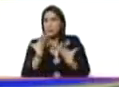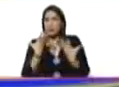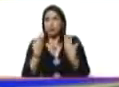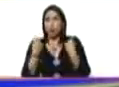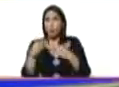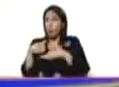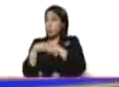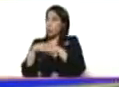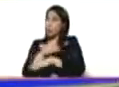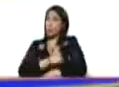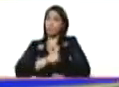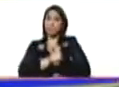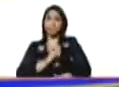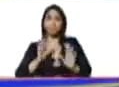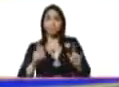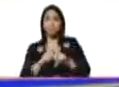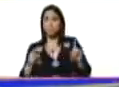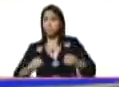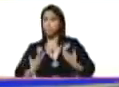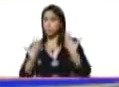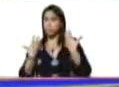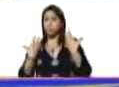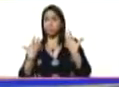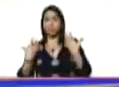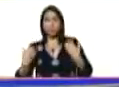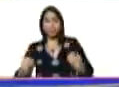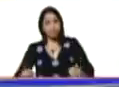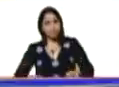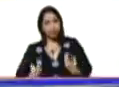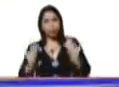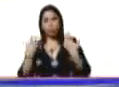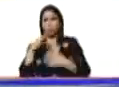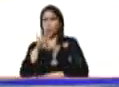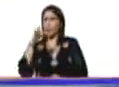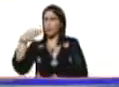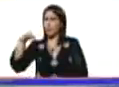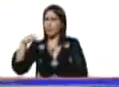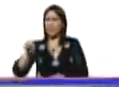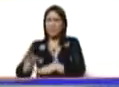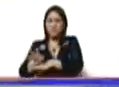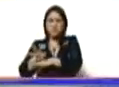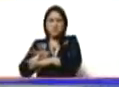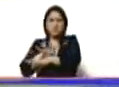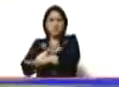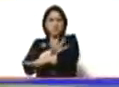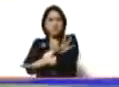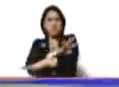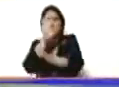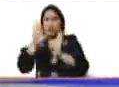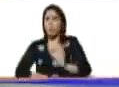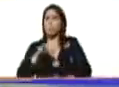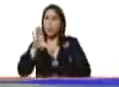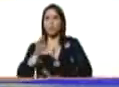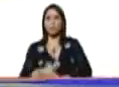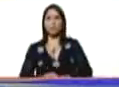disculpan la dureza de la expresión, pero me sale del alma. Son cuatro ratas pelúas que han robado este país.